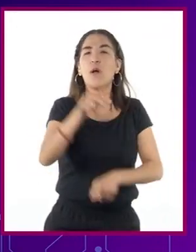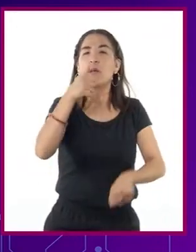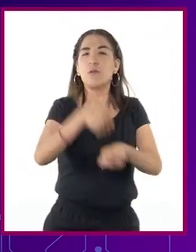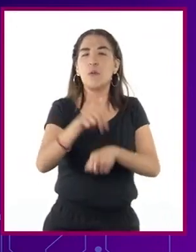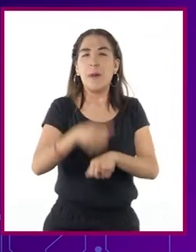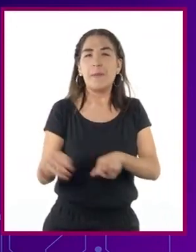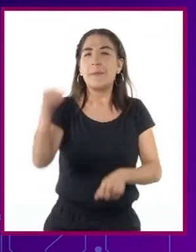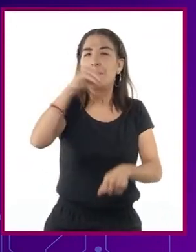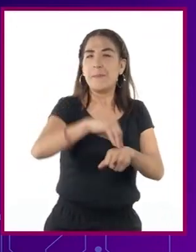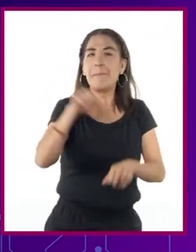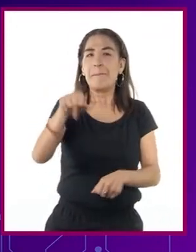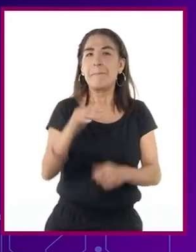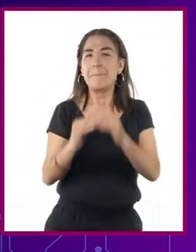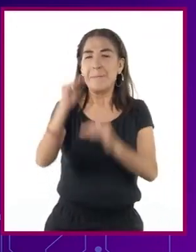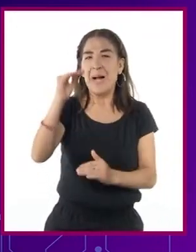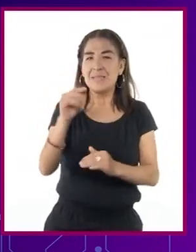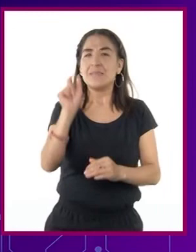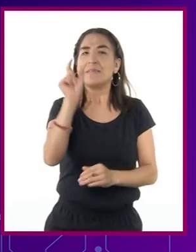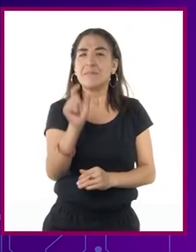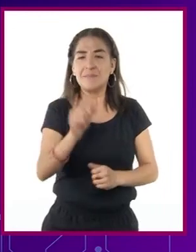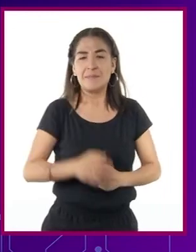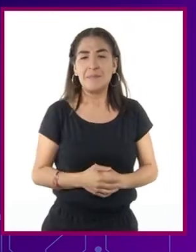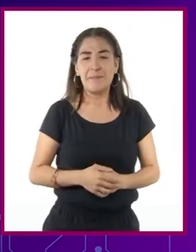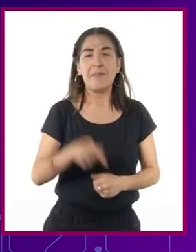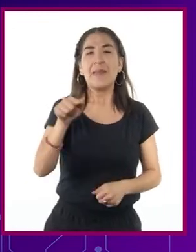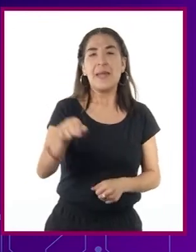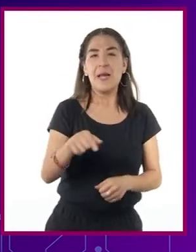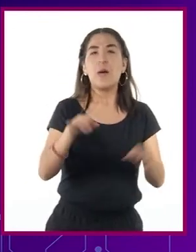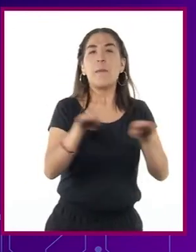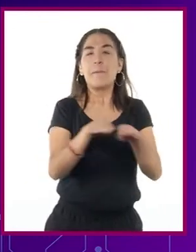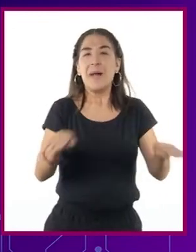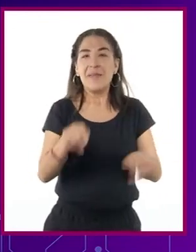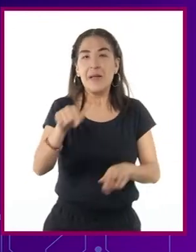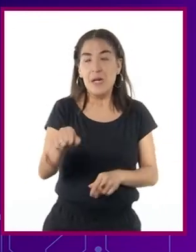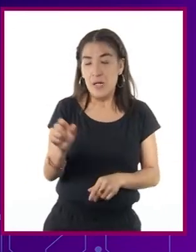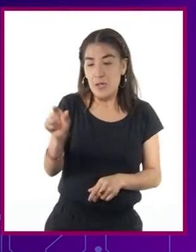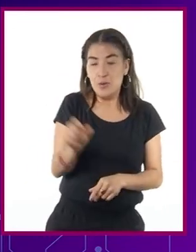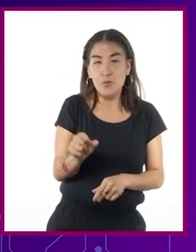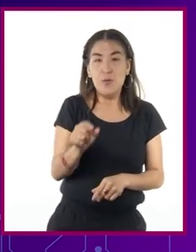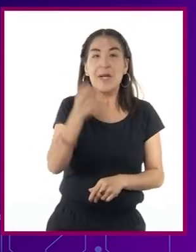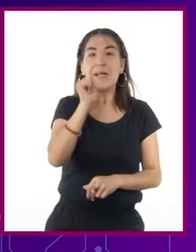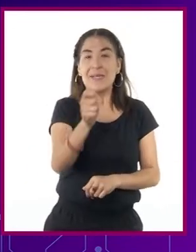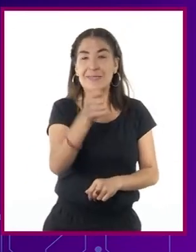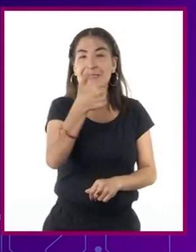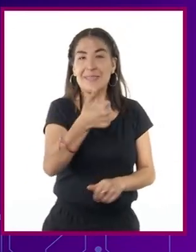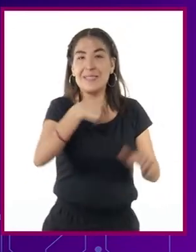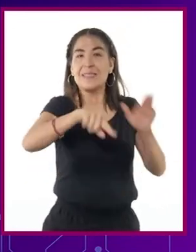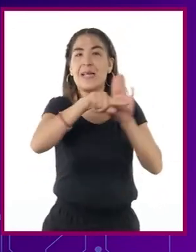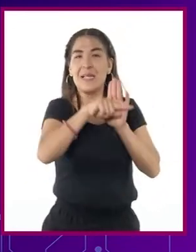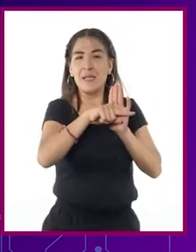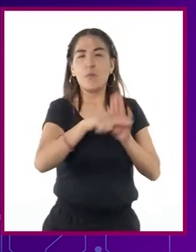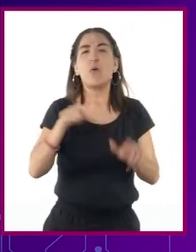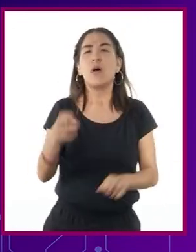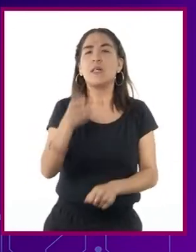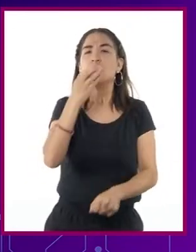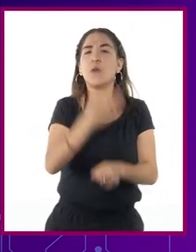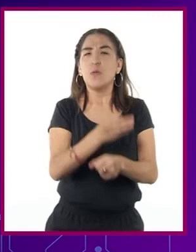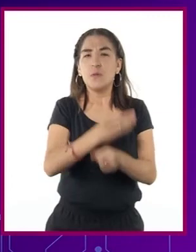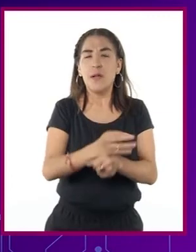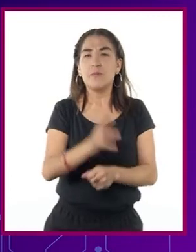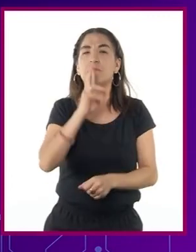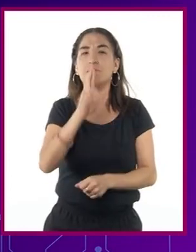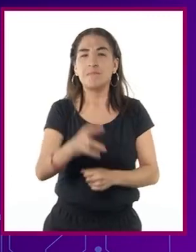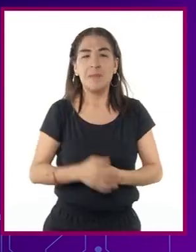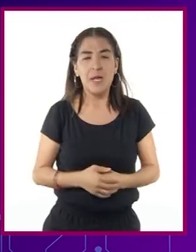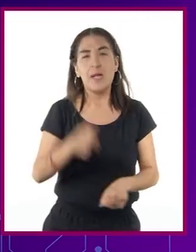al de mayor tamaño? Como ese exponente le corresponde a la medida de la bacteria, que es 6 negativo, en este caso, le